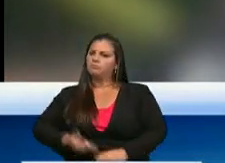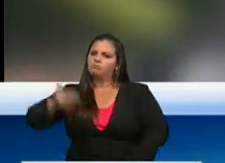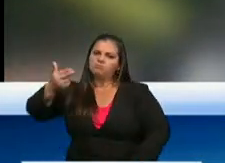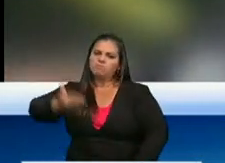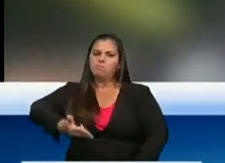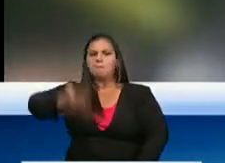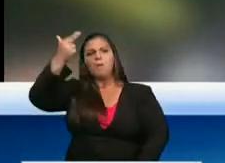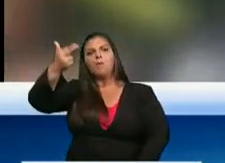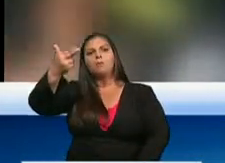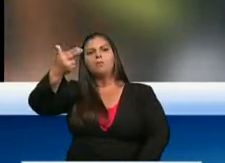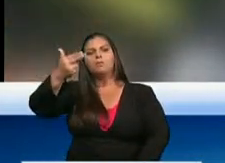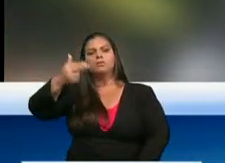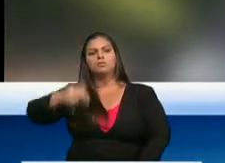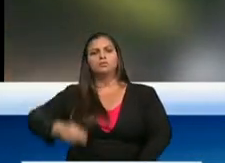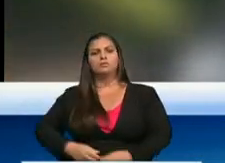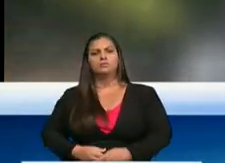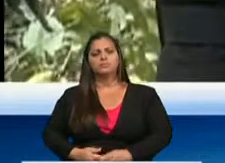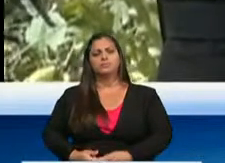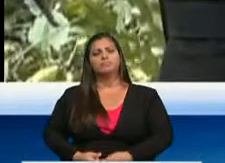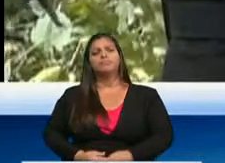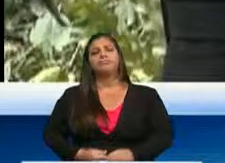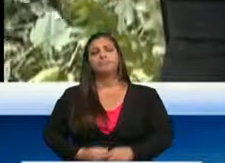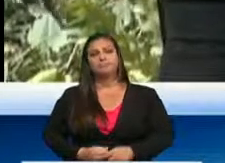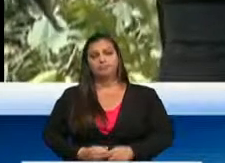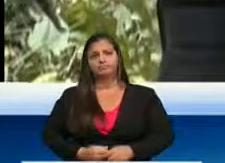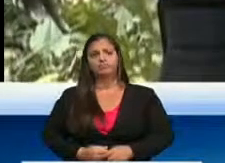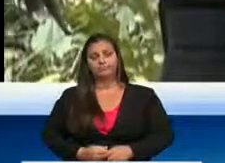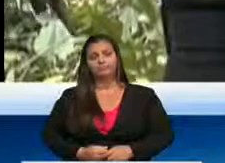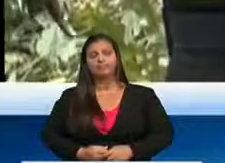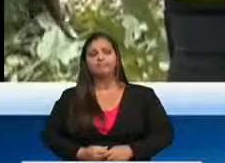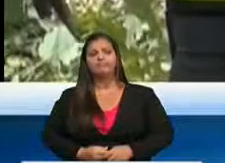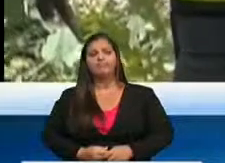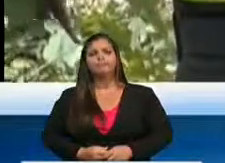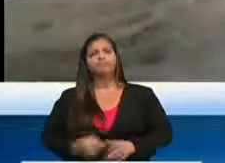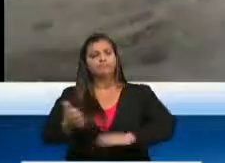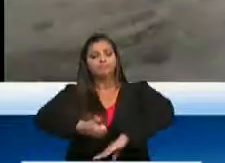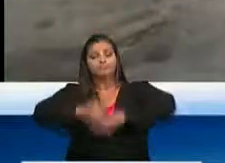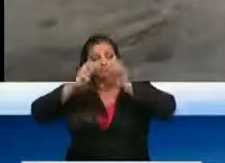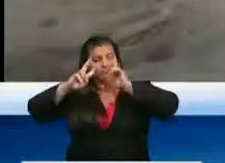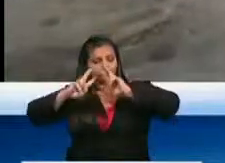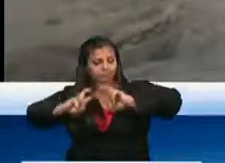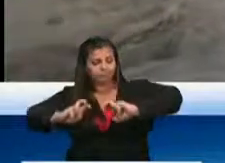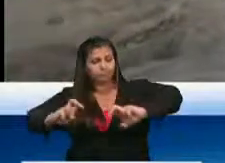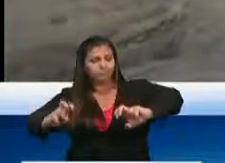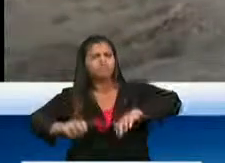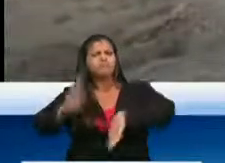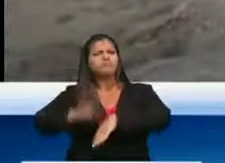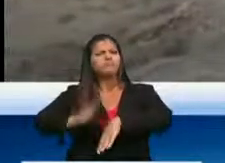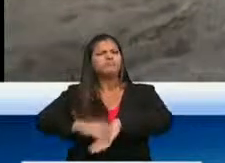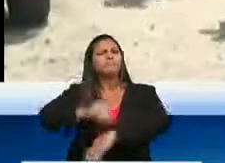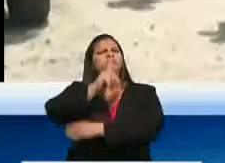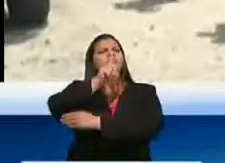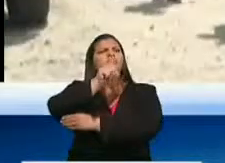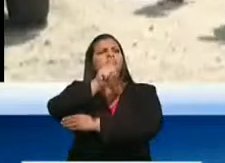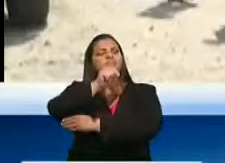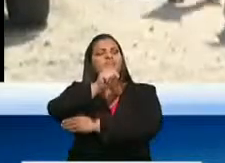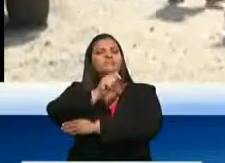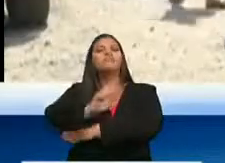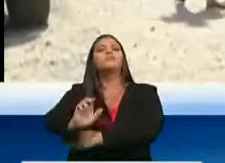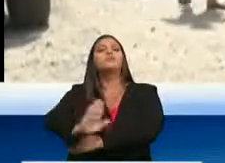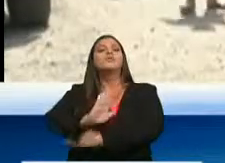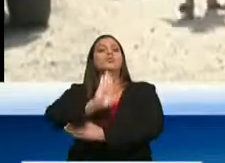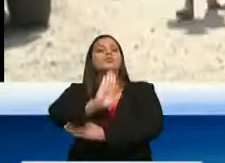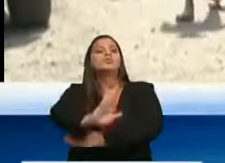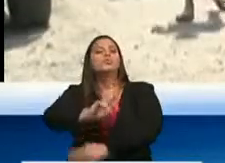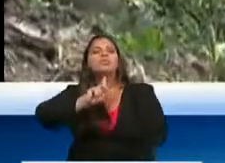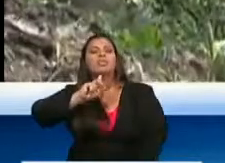le lanzó un tiro también y le dio en el ojo. De acuerdo a las primeras investigaciones, el autor material de este hecho de sangre sería el propio tío